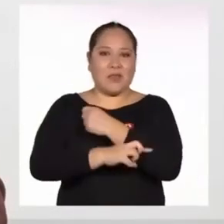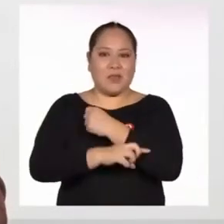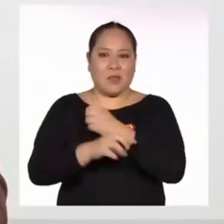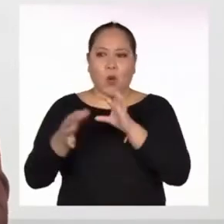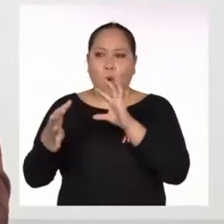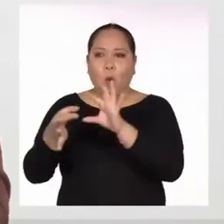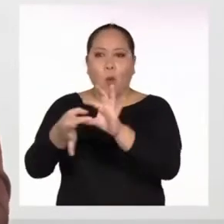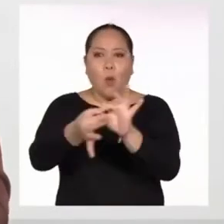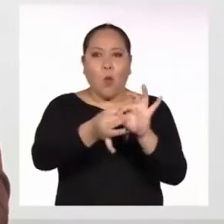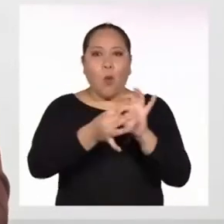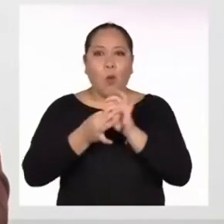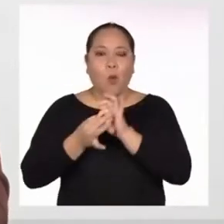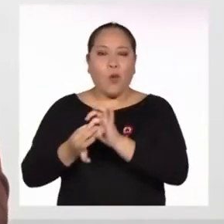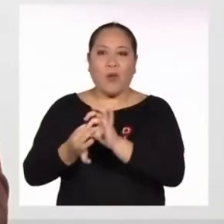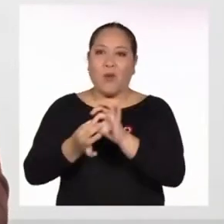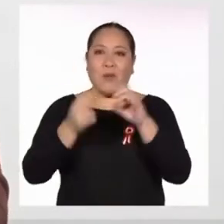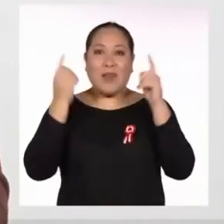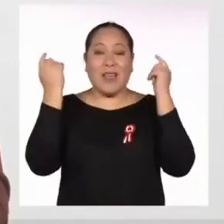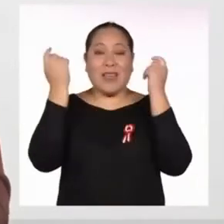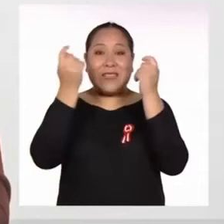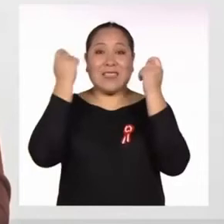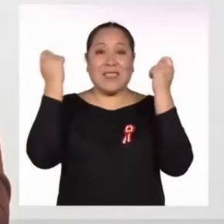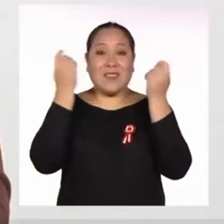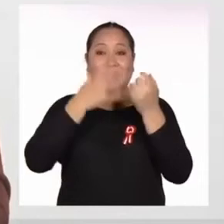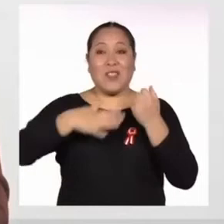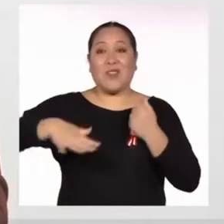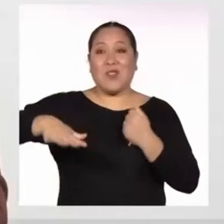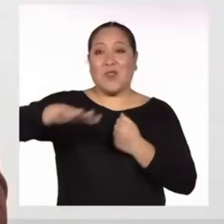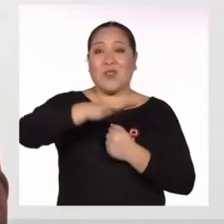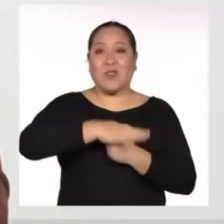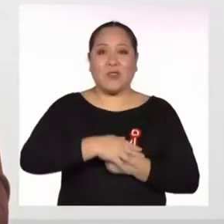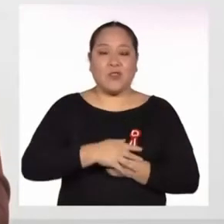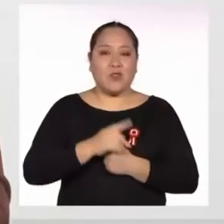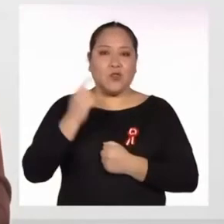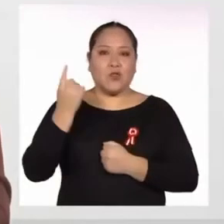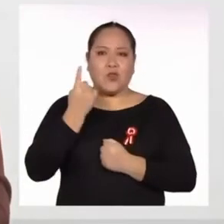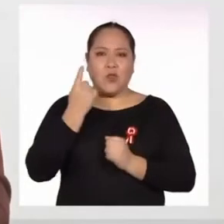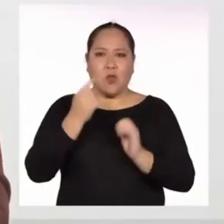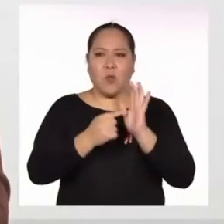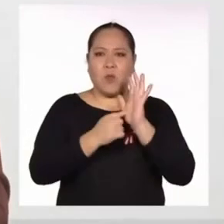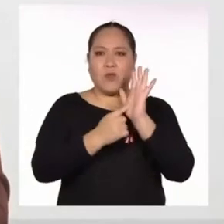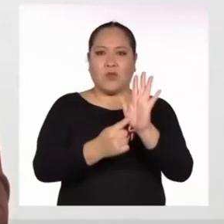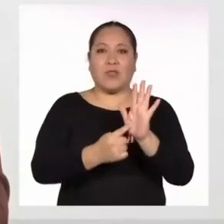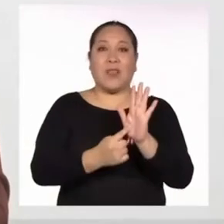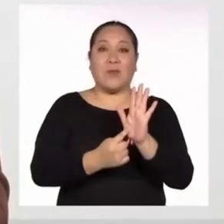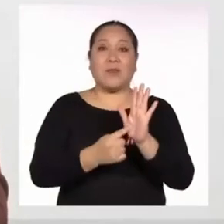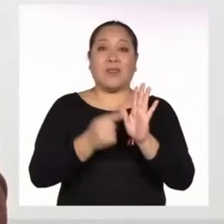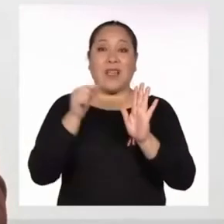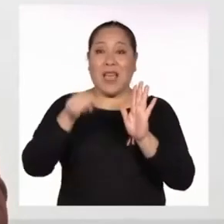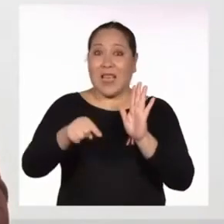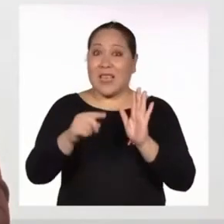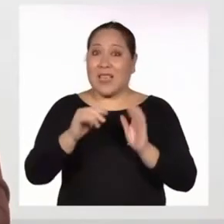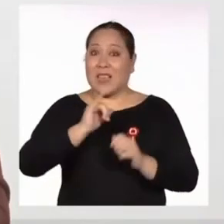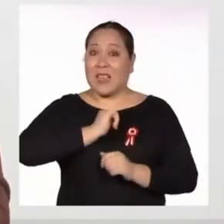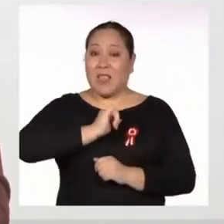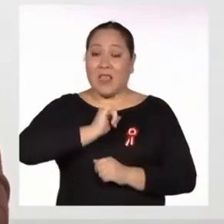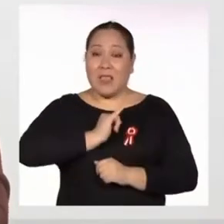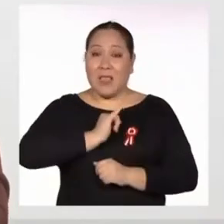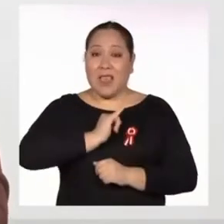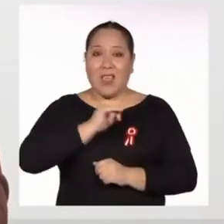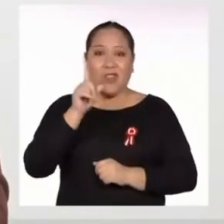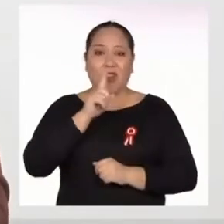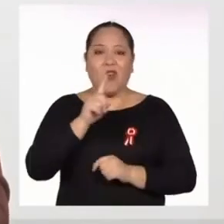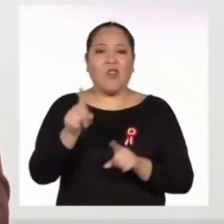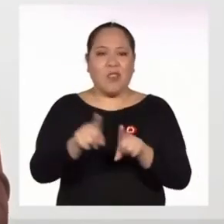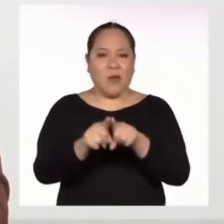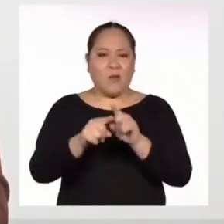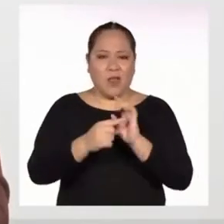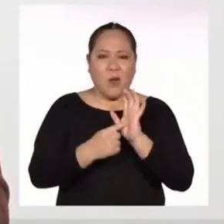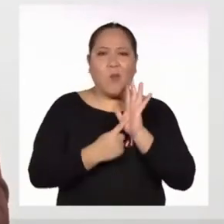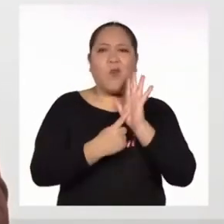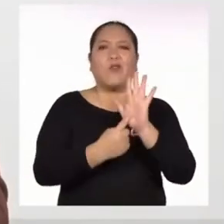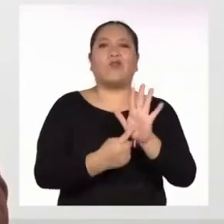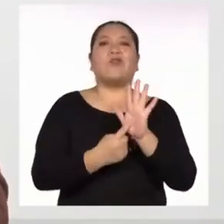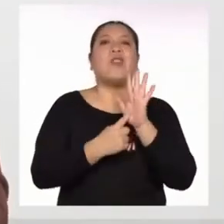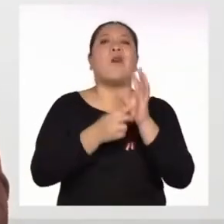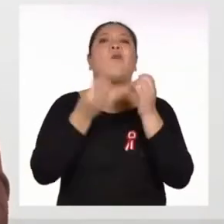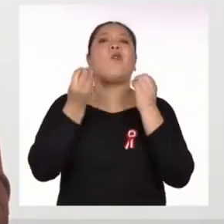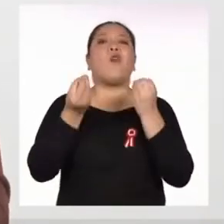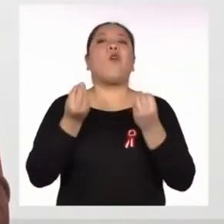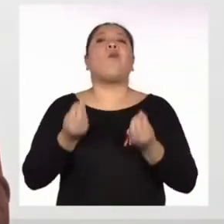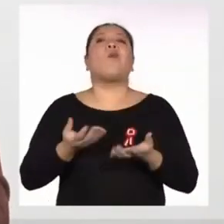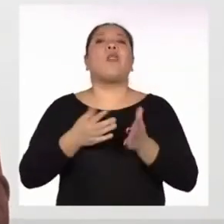dichas victorias y no sólo así manifestamos nuestra identidad también le expresamos mediante